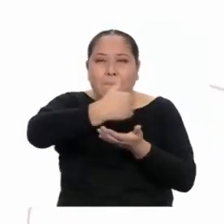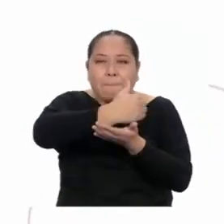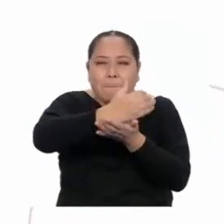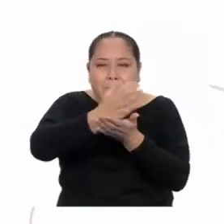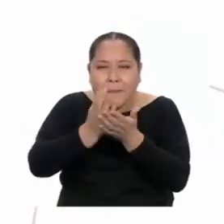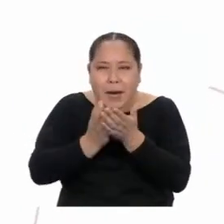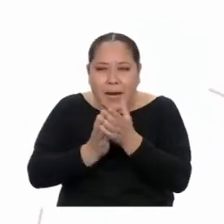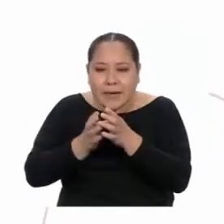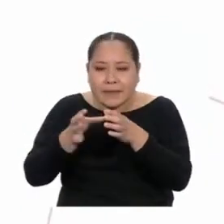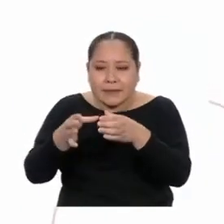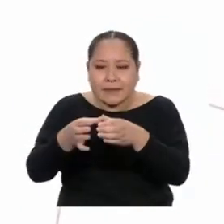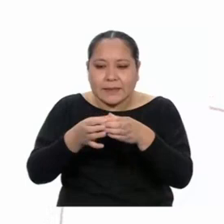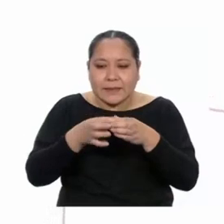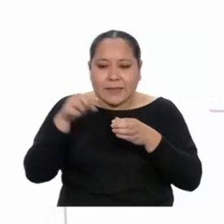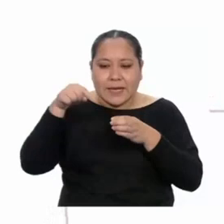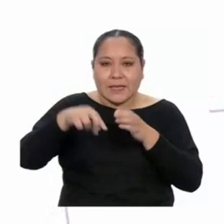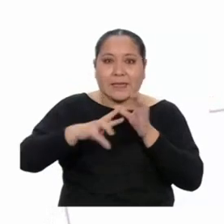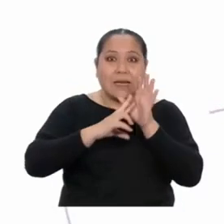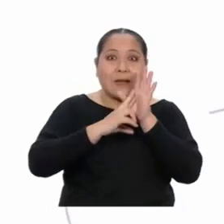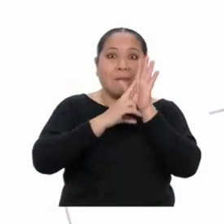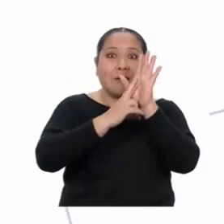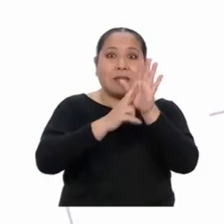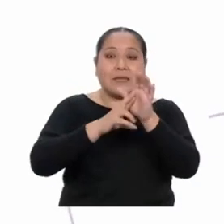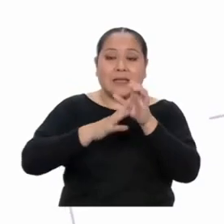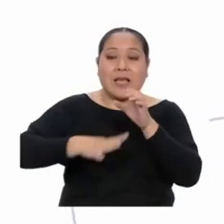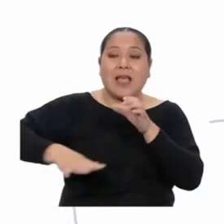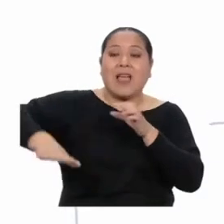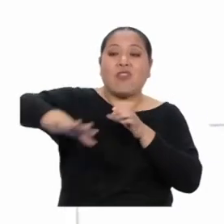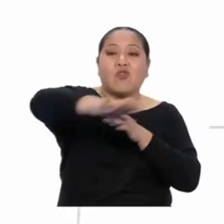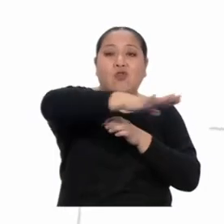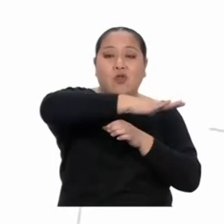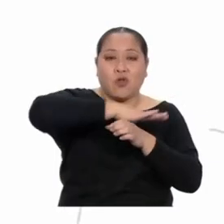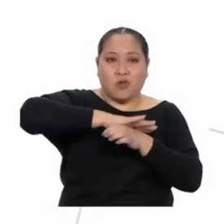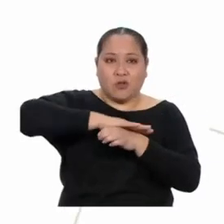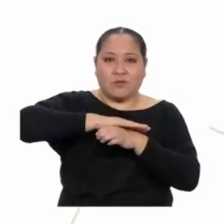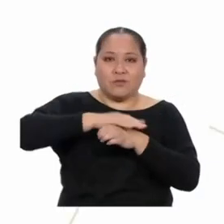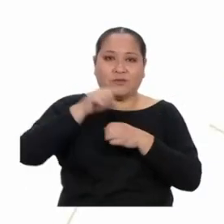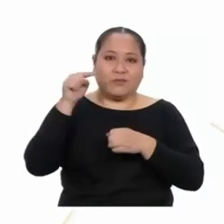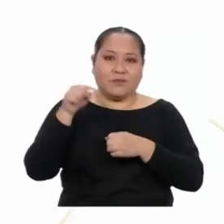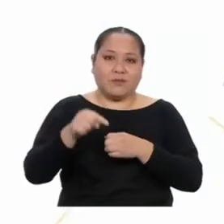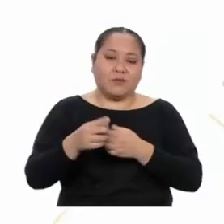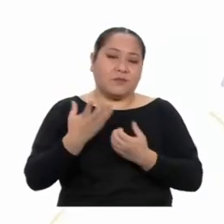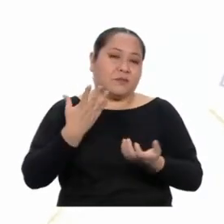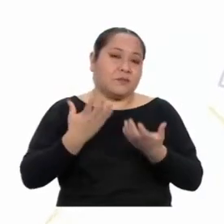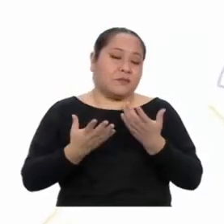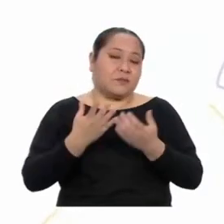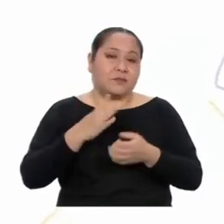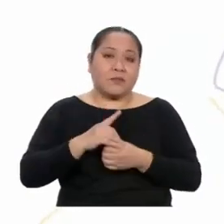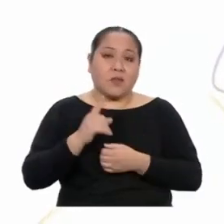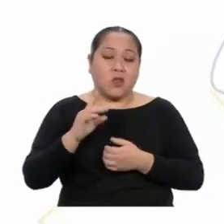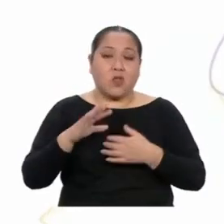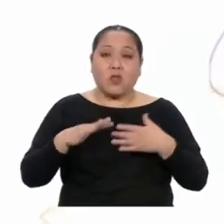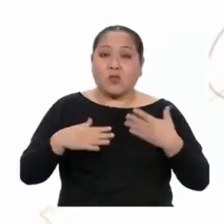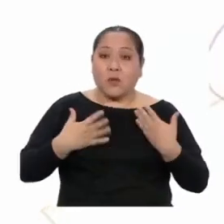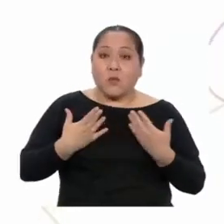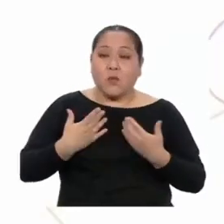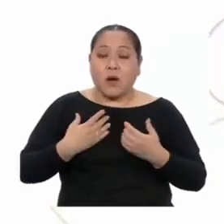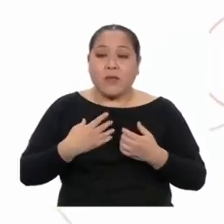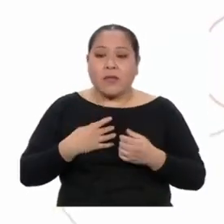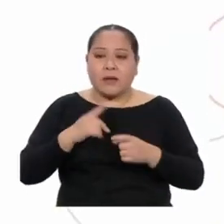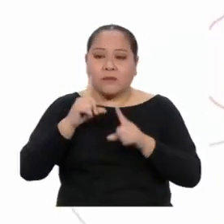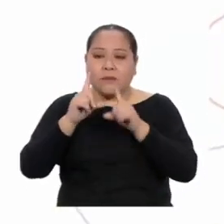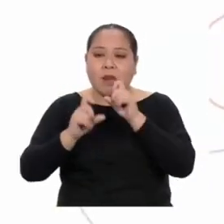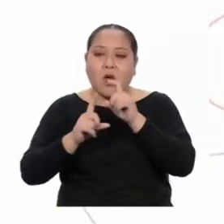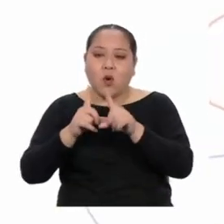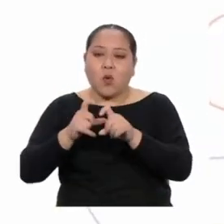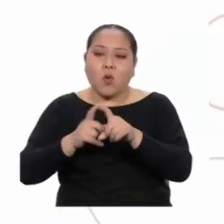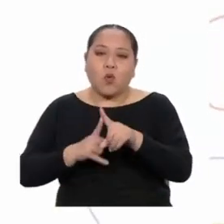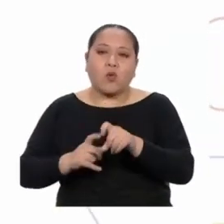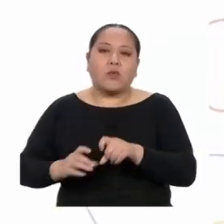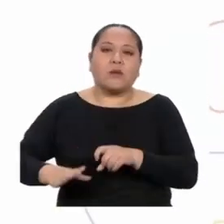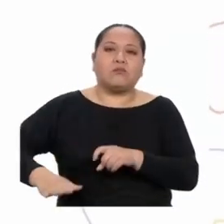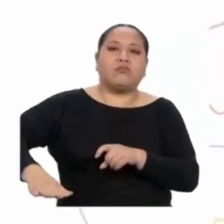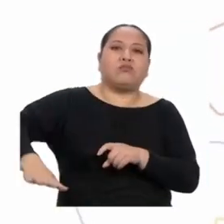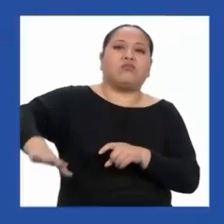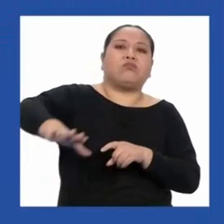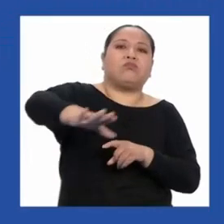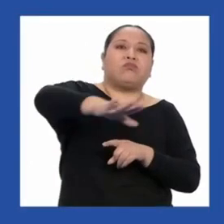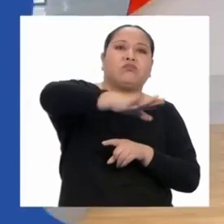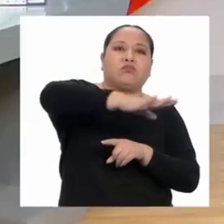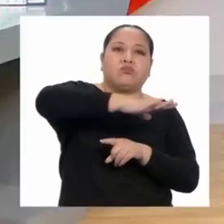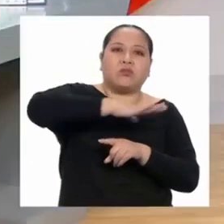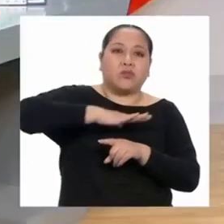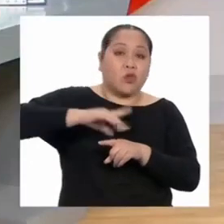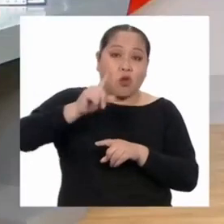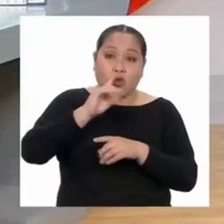ser representativa de la misma. Se suele hacer cuando no existen los recursos para hacer un censo a una población